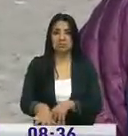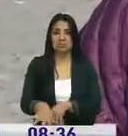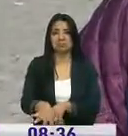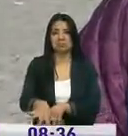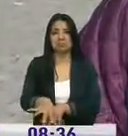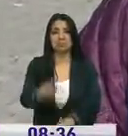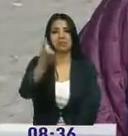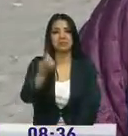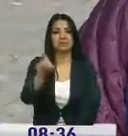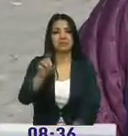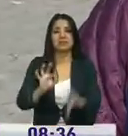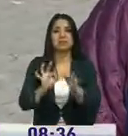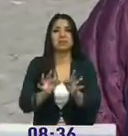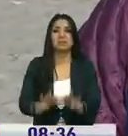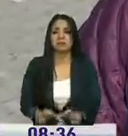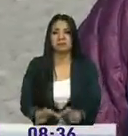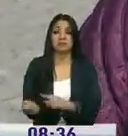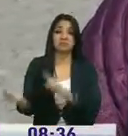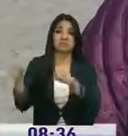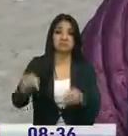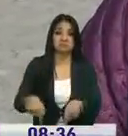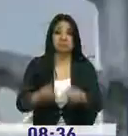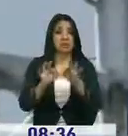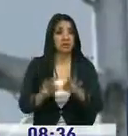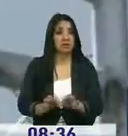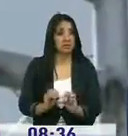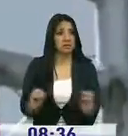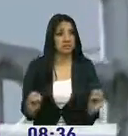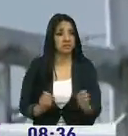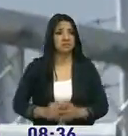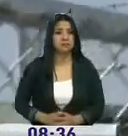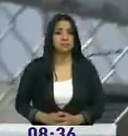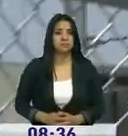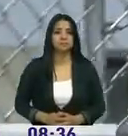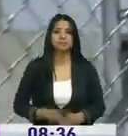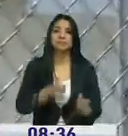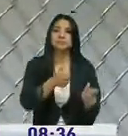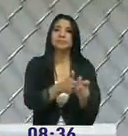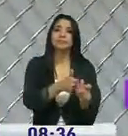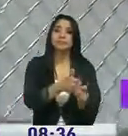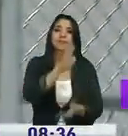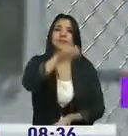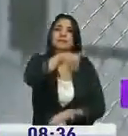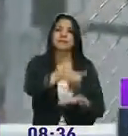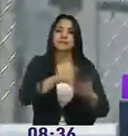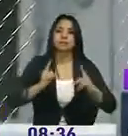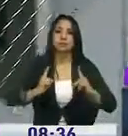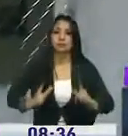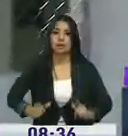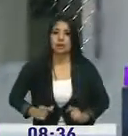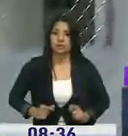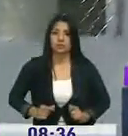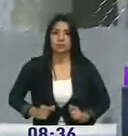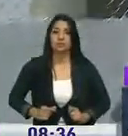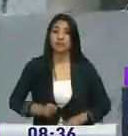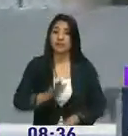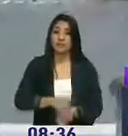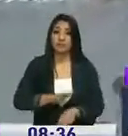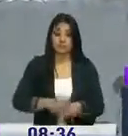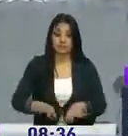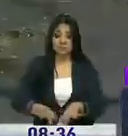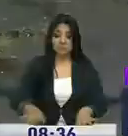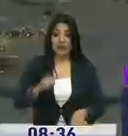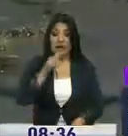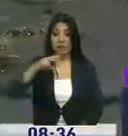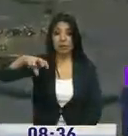necesita mantenimiento, que tampoco vienen a hacer nada. El daño era cerca de un centro de salud. Según los moradores, producto de la fuga, la presión